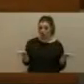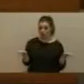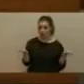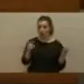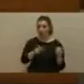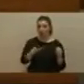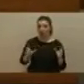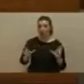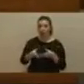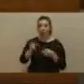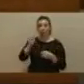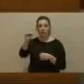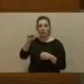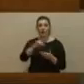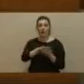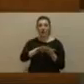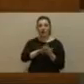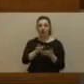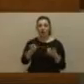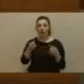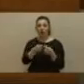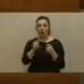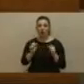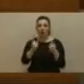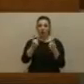comunistas hablan de la cooficialidad,